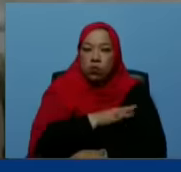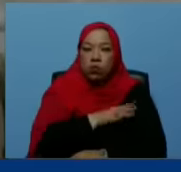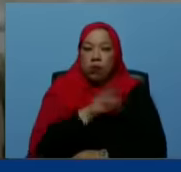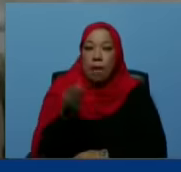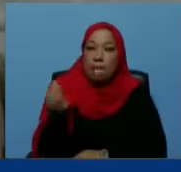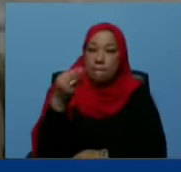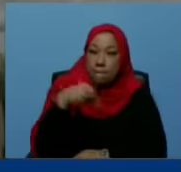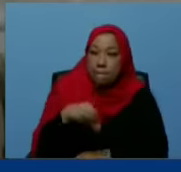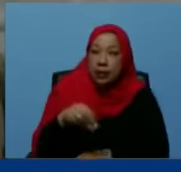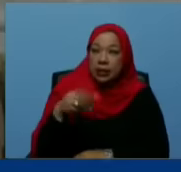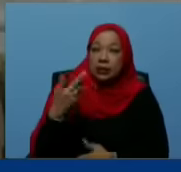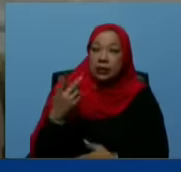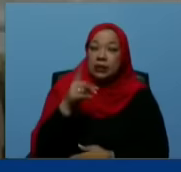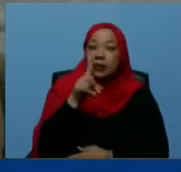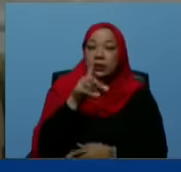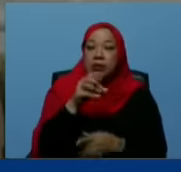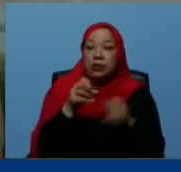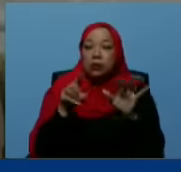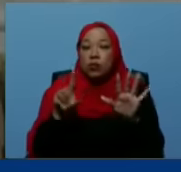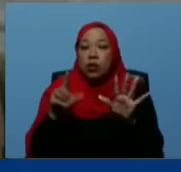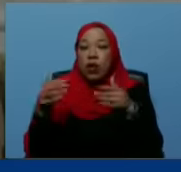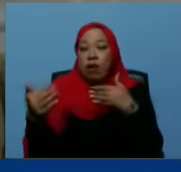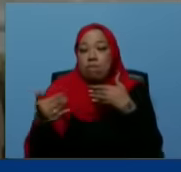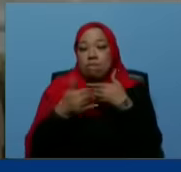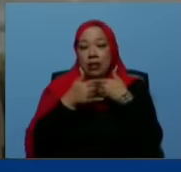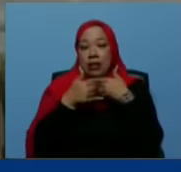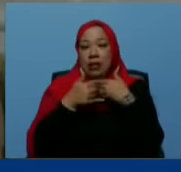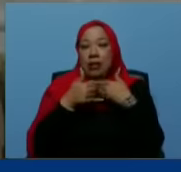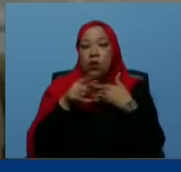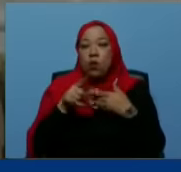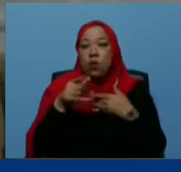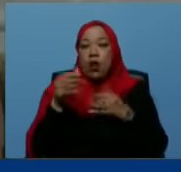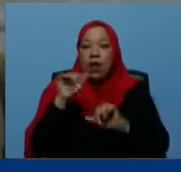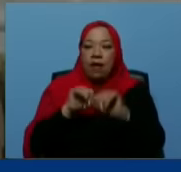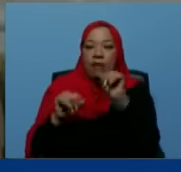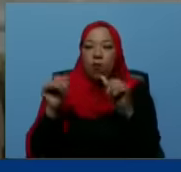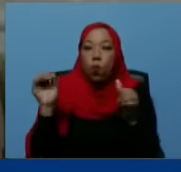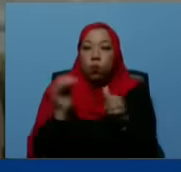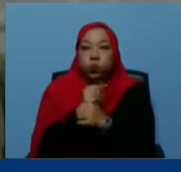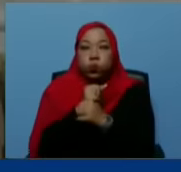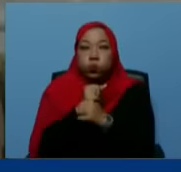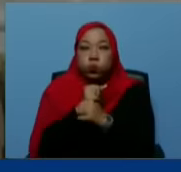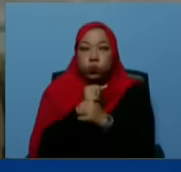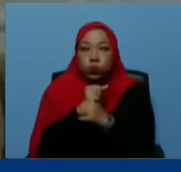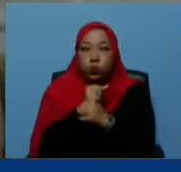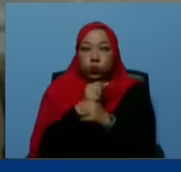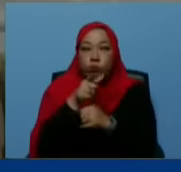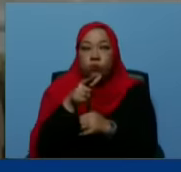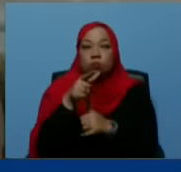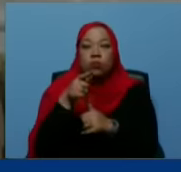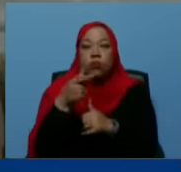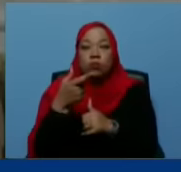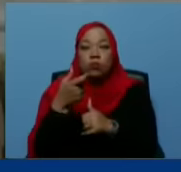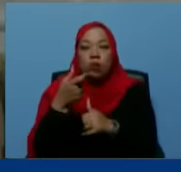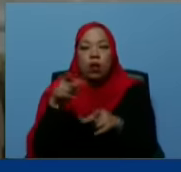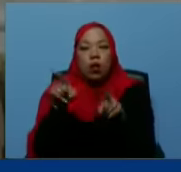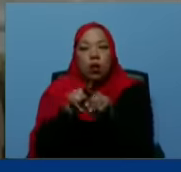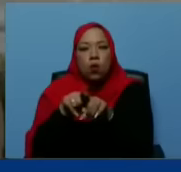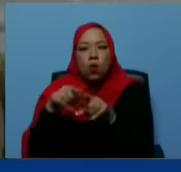106. Pero también hay un ataque que hemos logrado detectar de granjas de